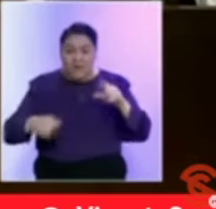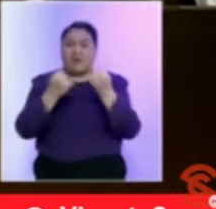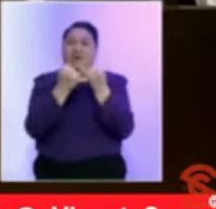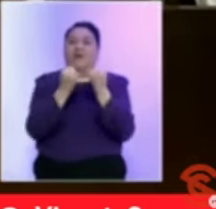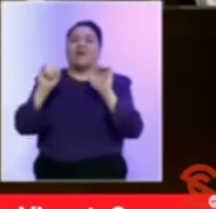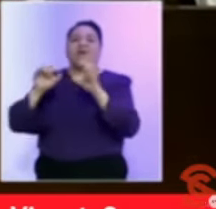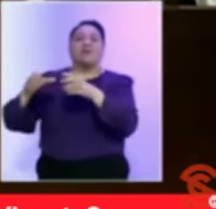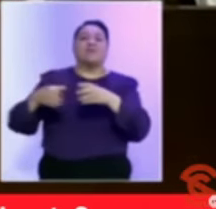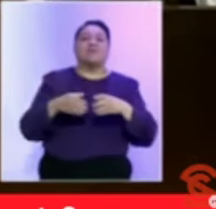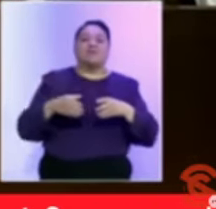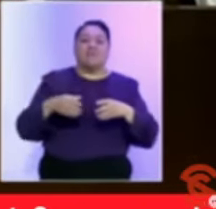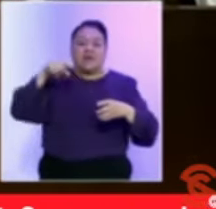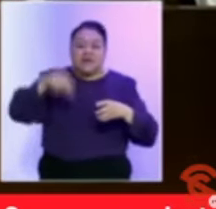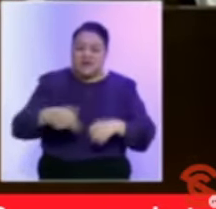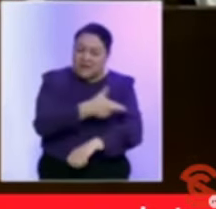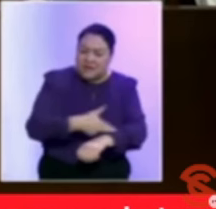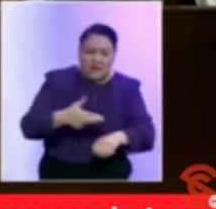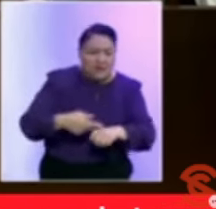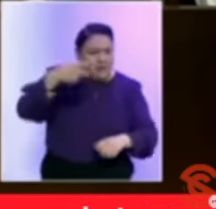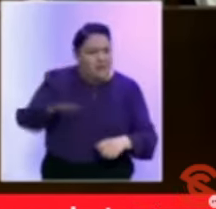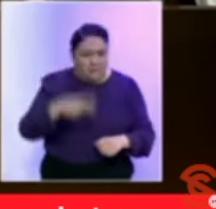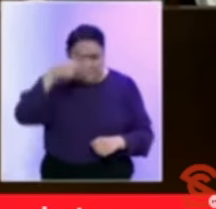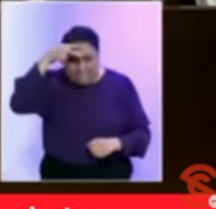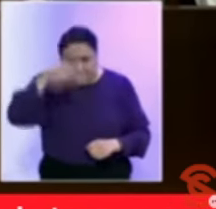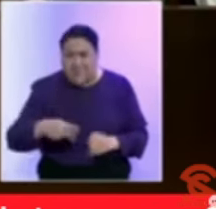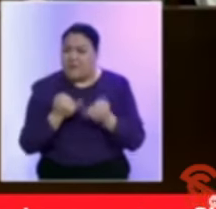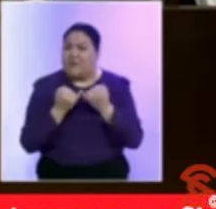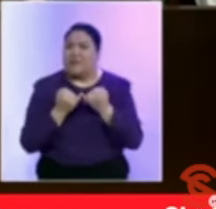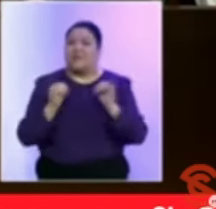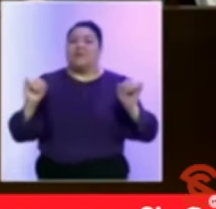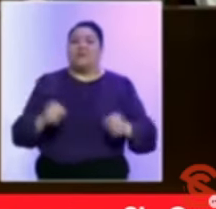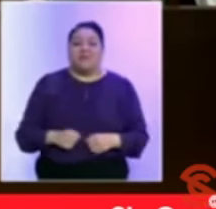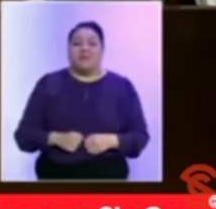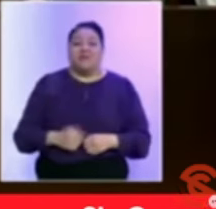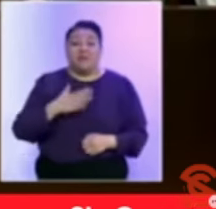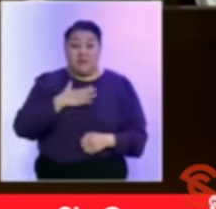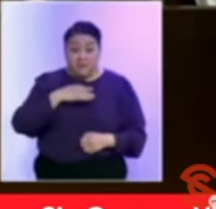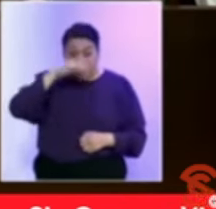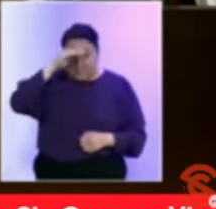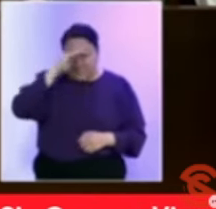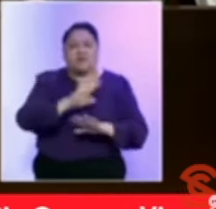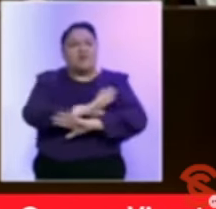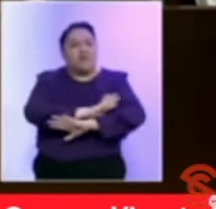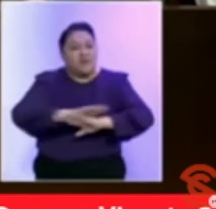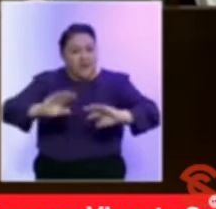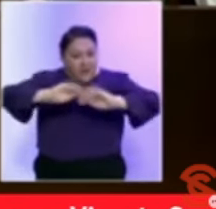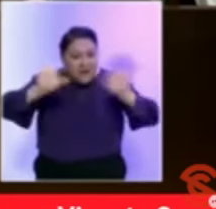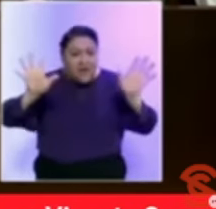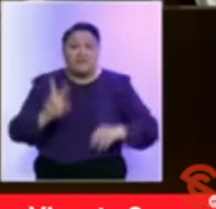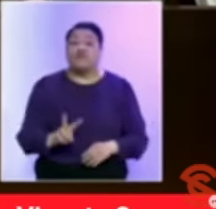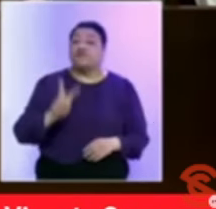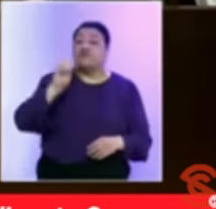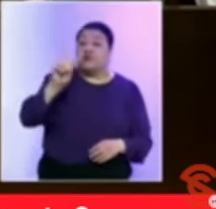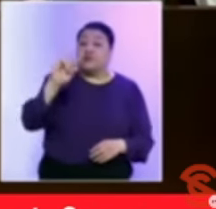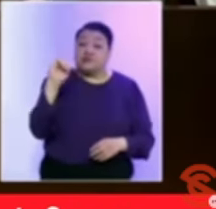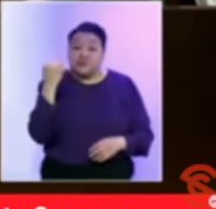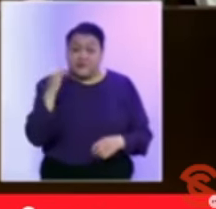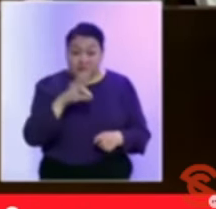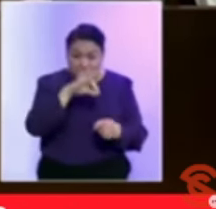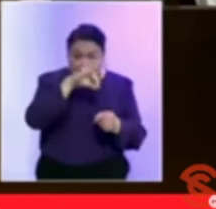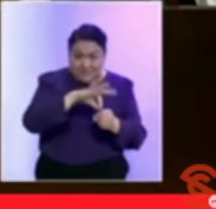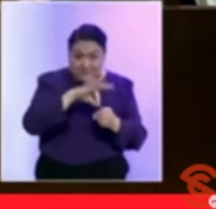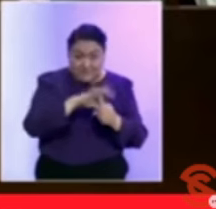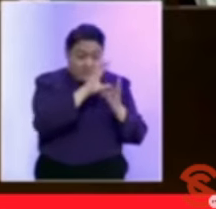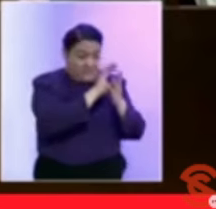libre independiente pienso que también quedó claro el 2 de junio como lo dice la